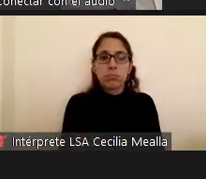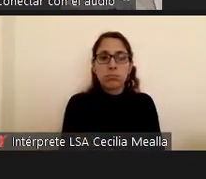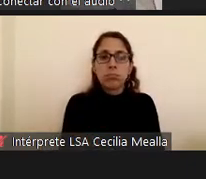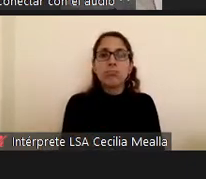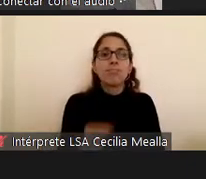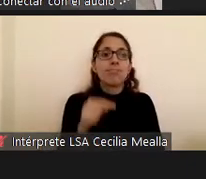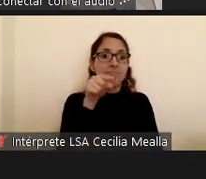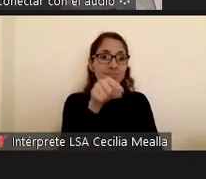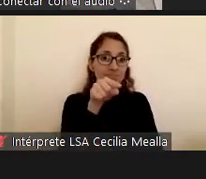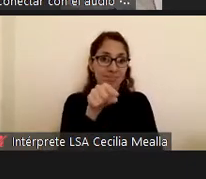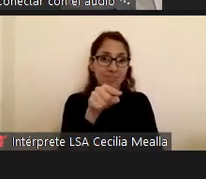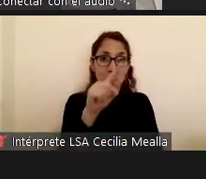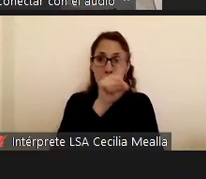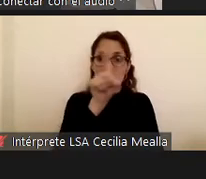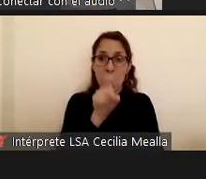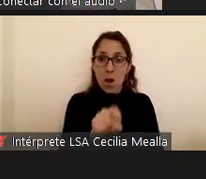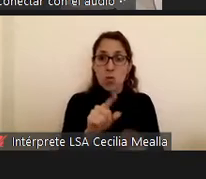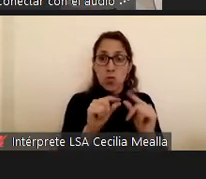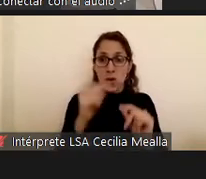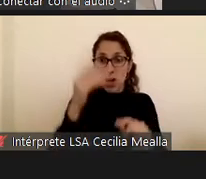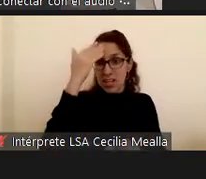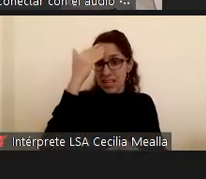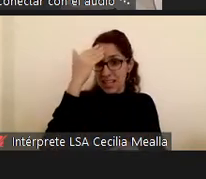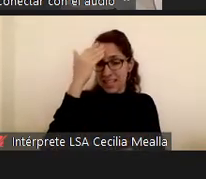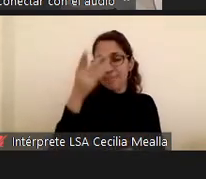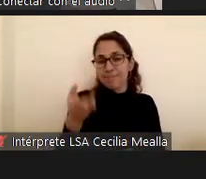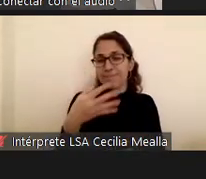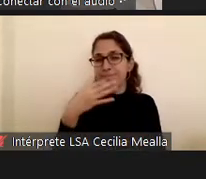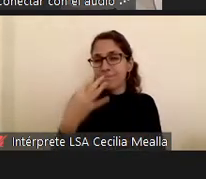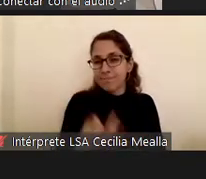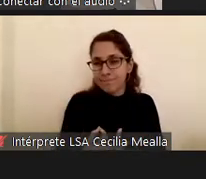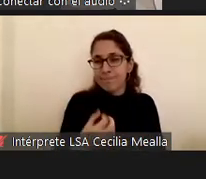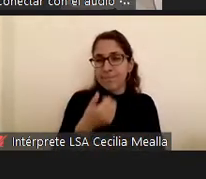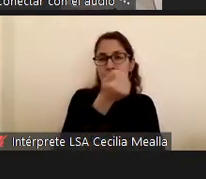realidad, en la primera APO es